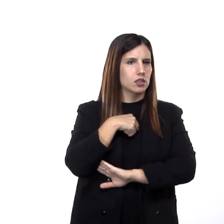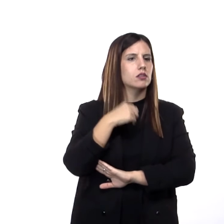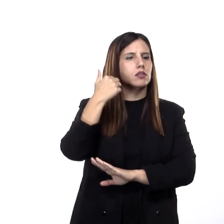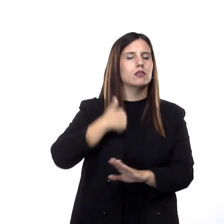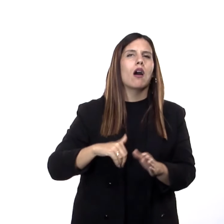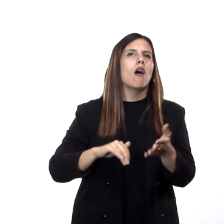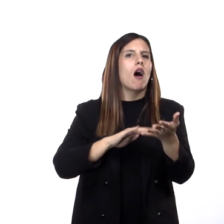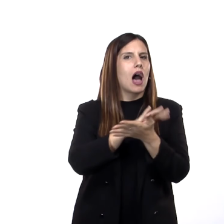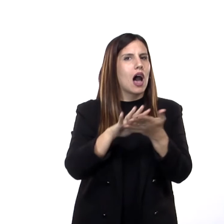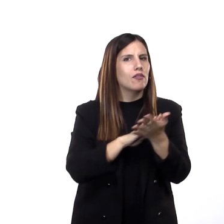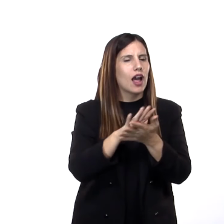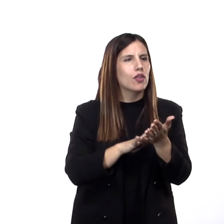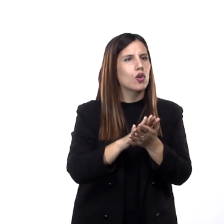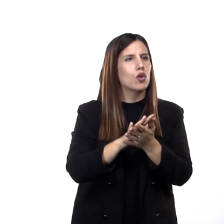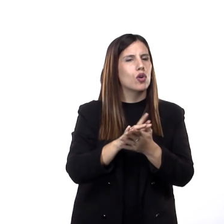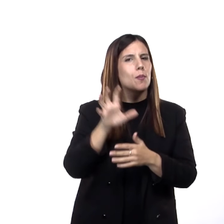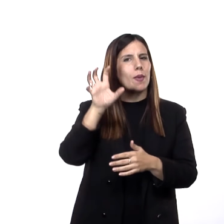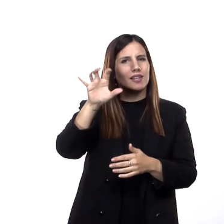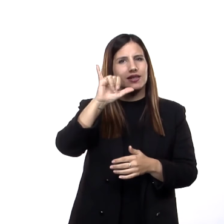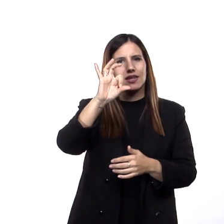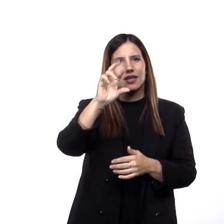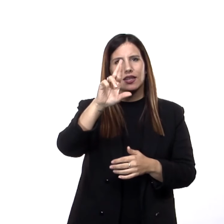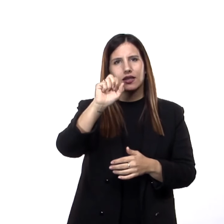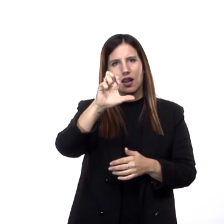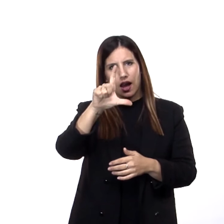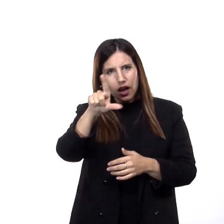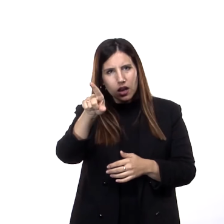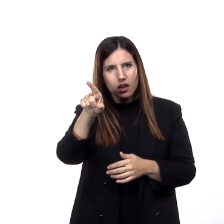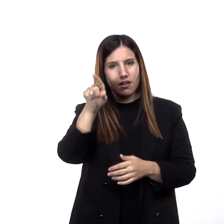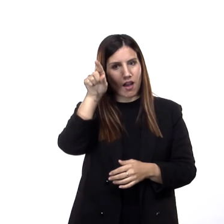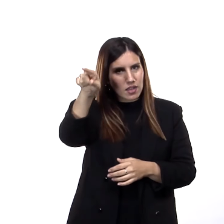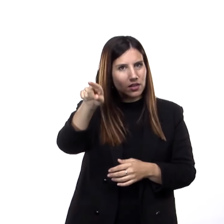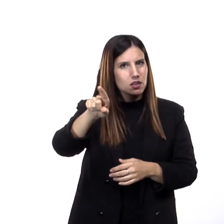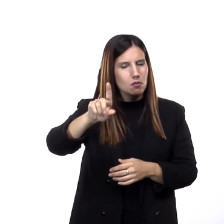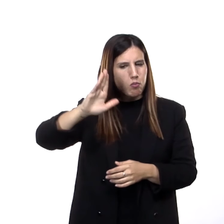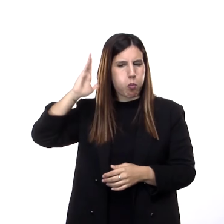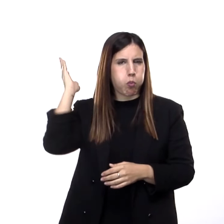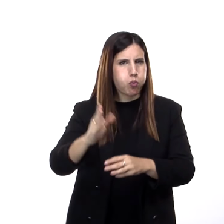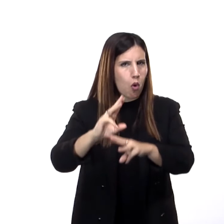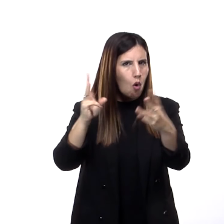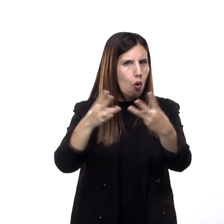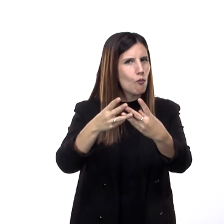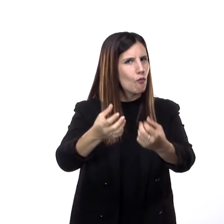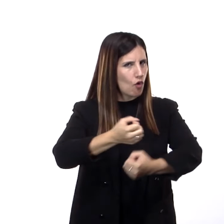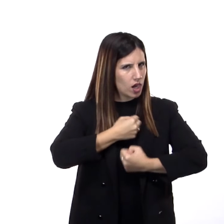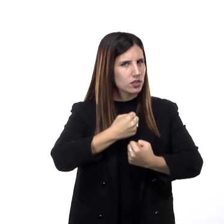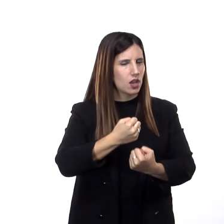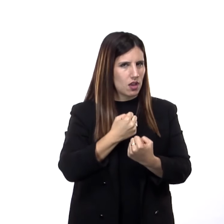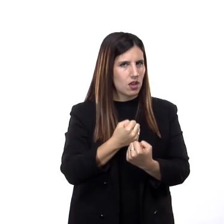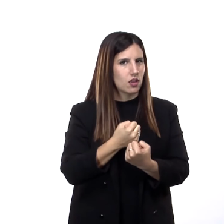de 'israel del medio oriente donde han tenido ataques serios que como he comentado